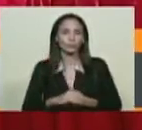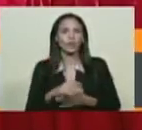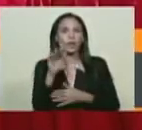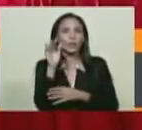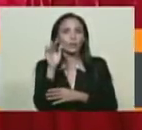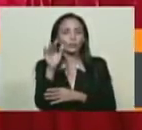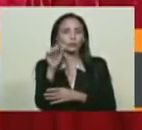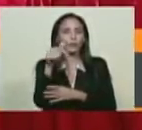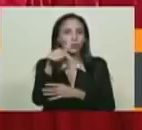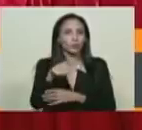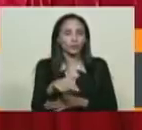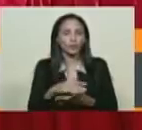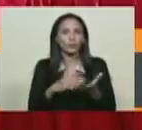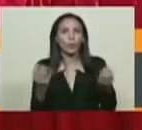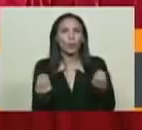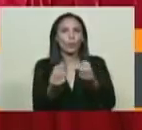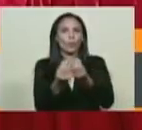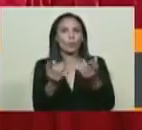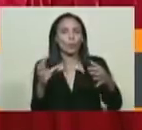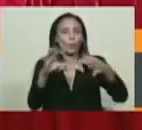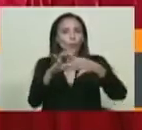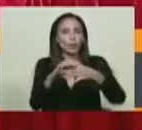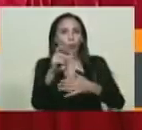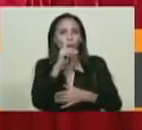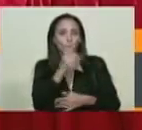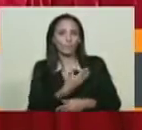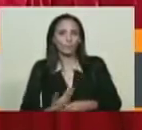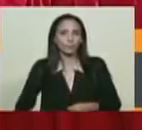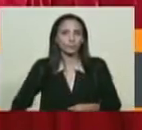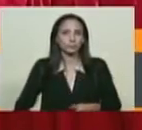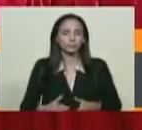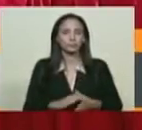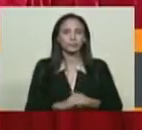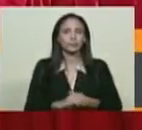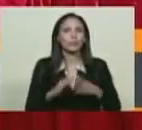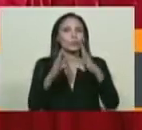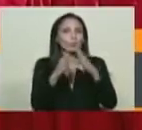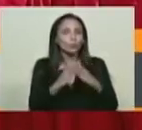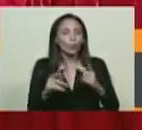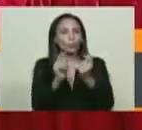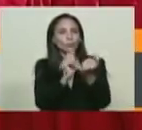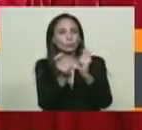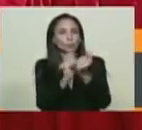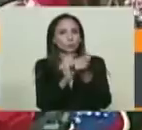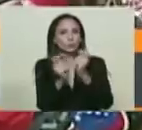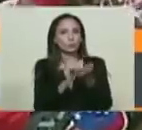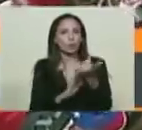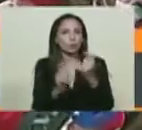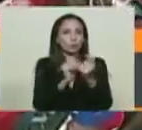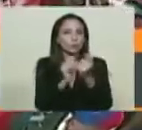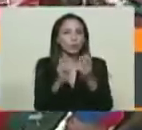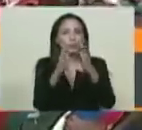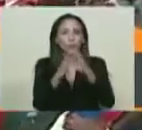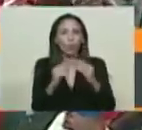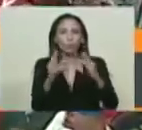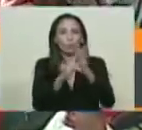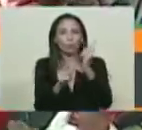futuro con Nicolás Maduro. Todo lo que converso sale en